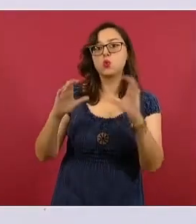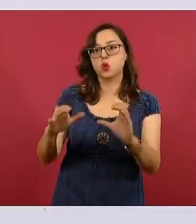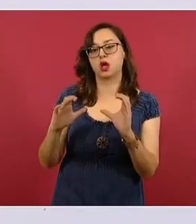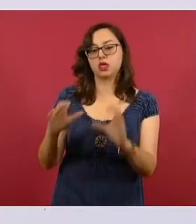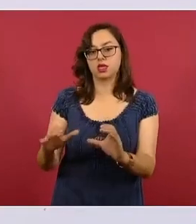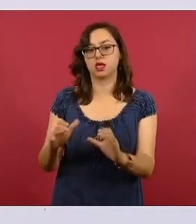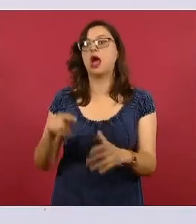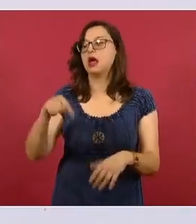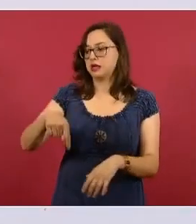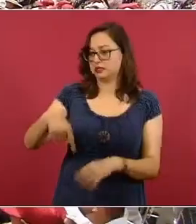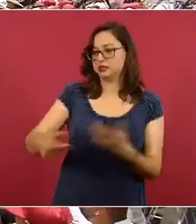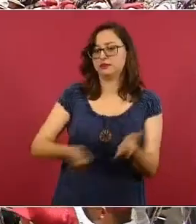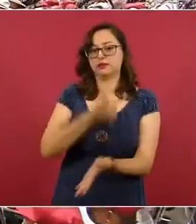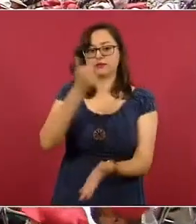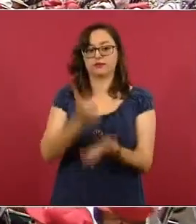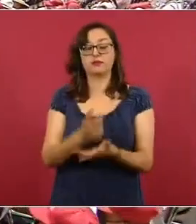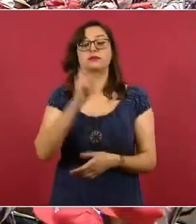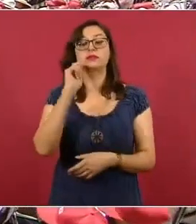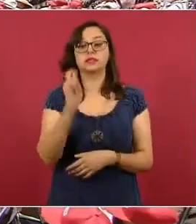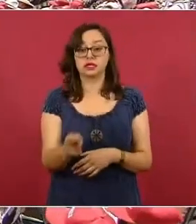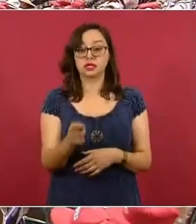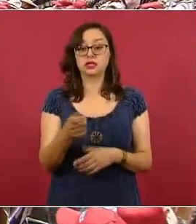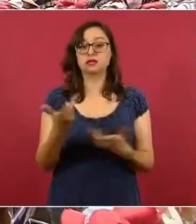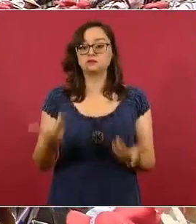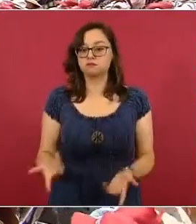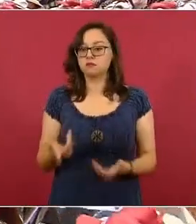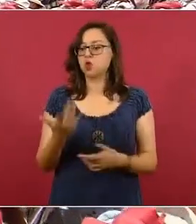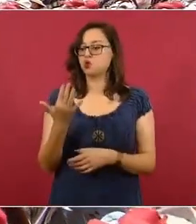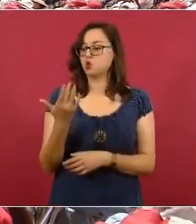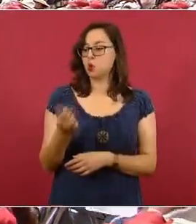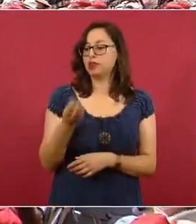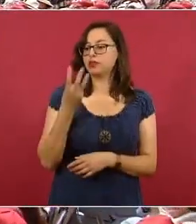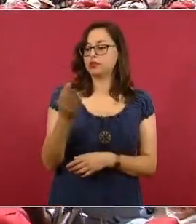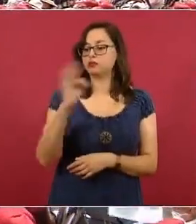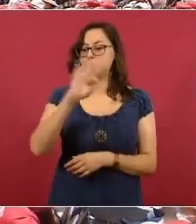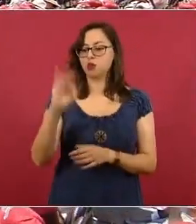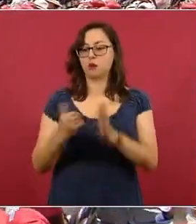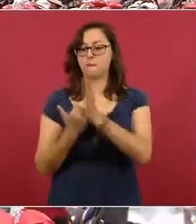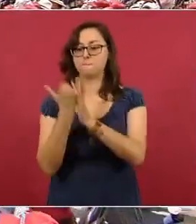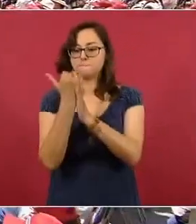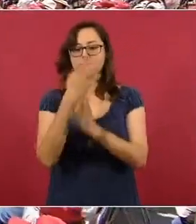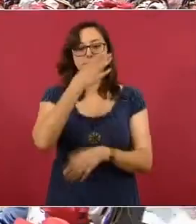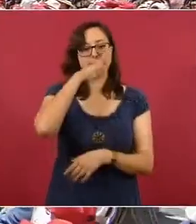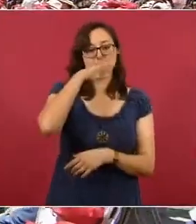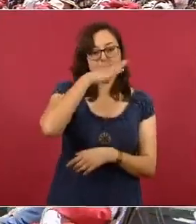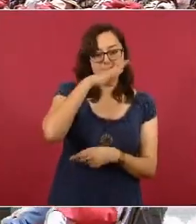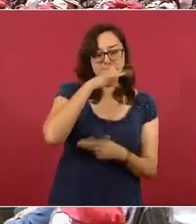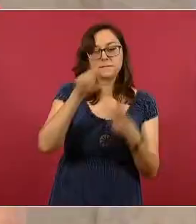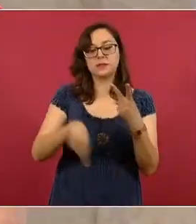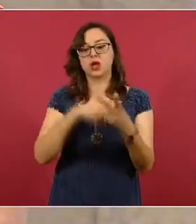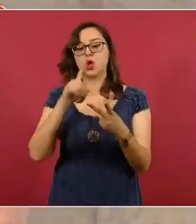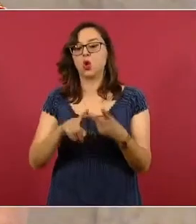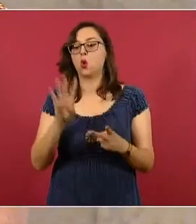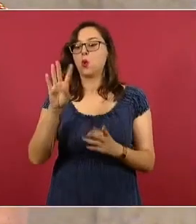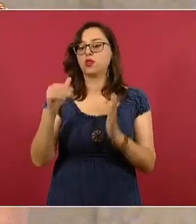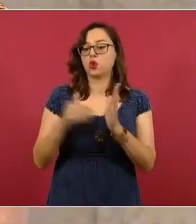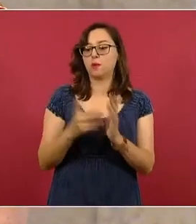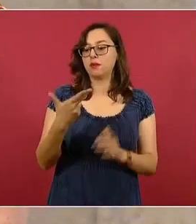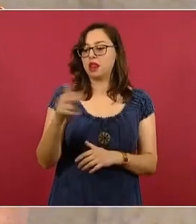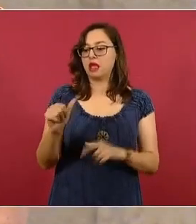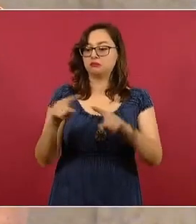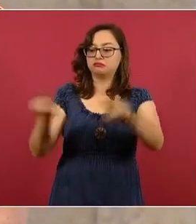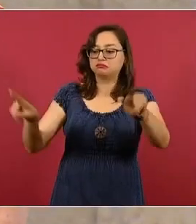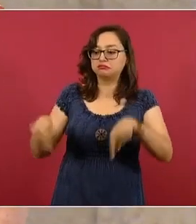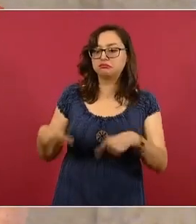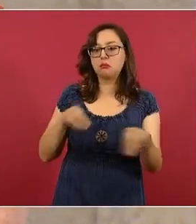logrado aumentar en 53% el número de productores de maíz, la recuperación de 4,000 hectáreas que antes estaban